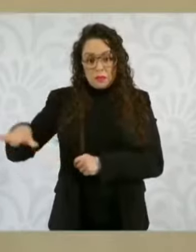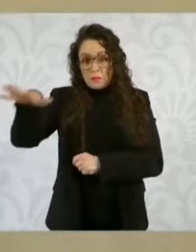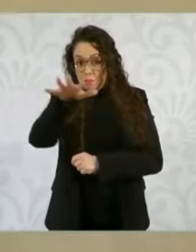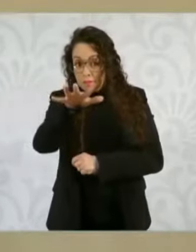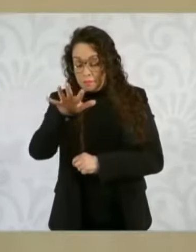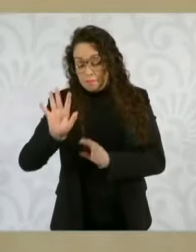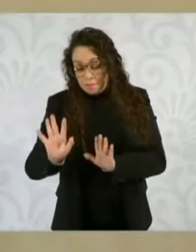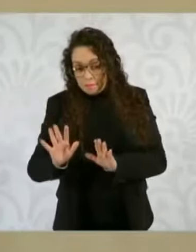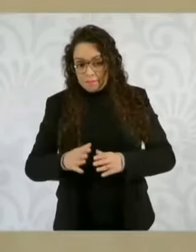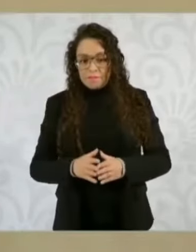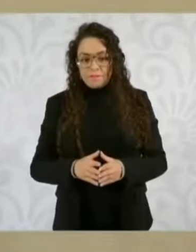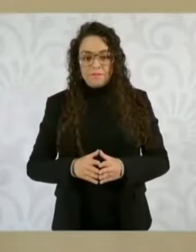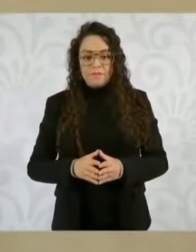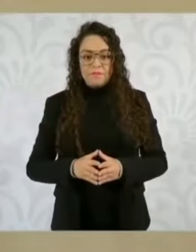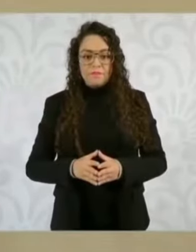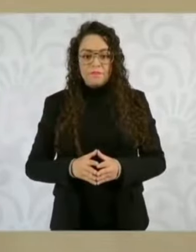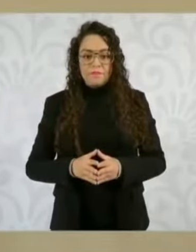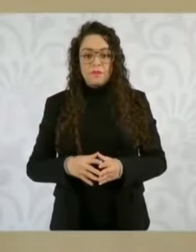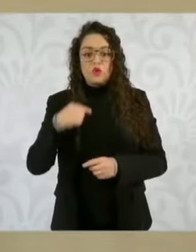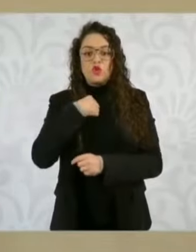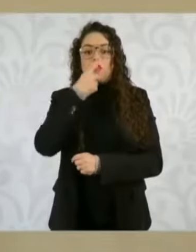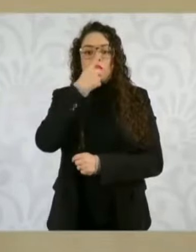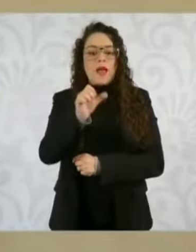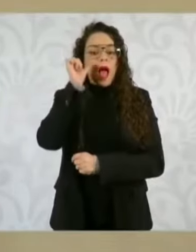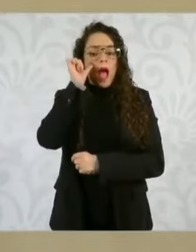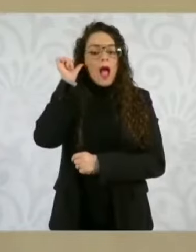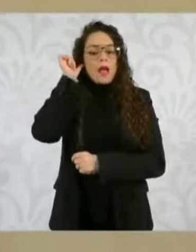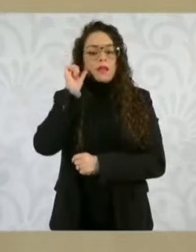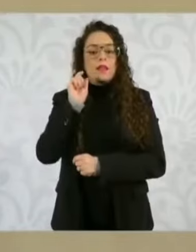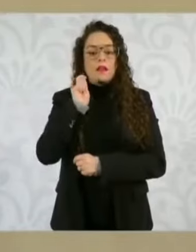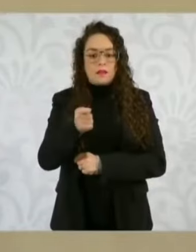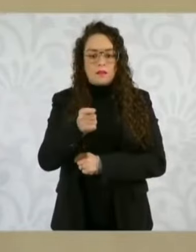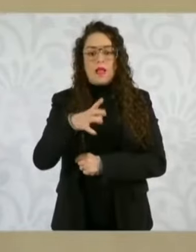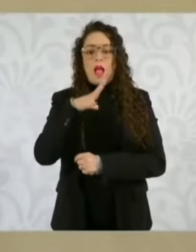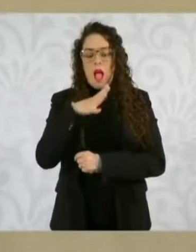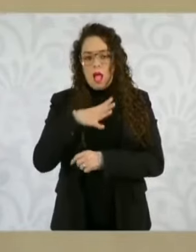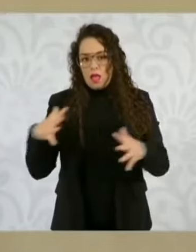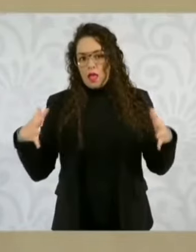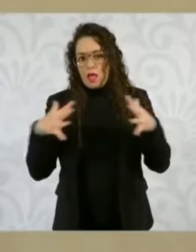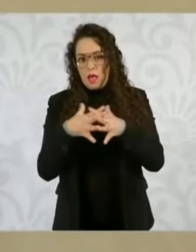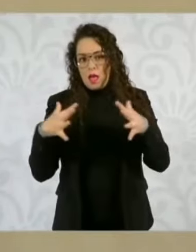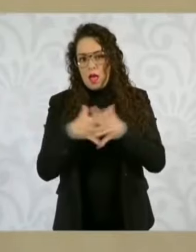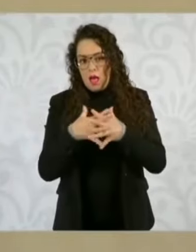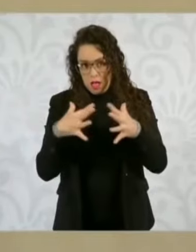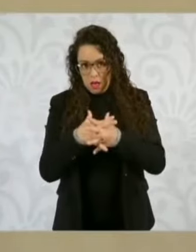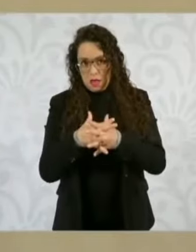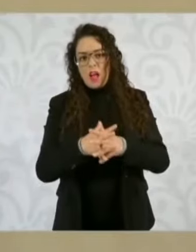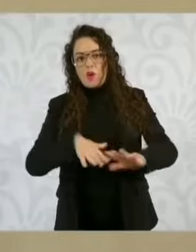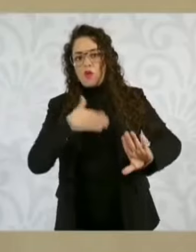personajes, porque ayer dije, hubo una guerra contra el narco